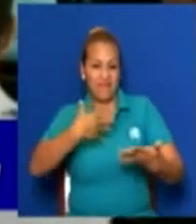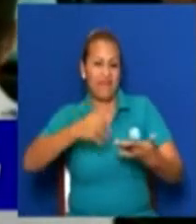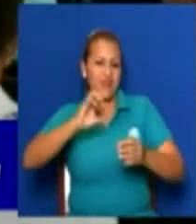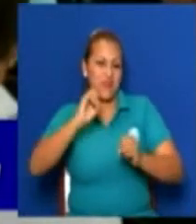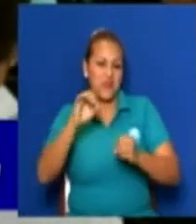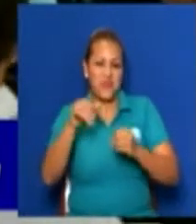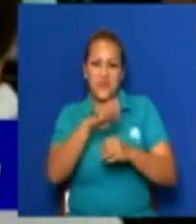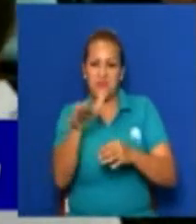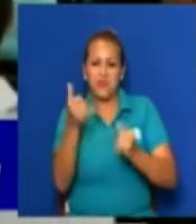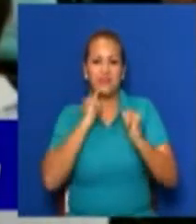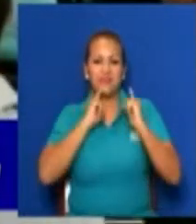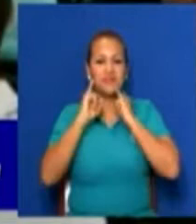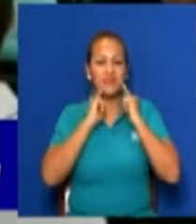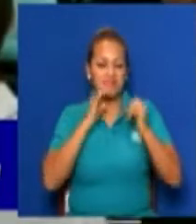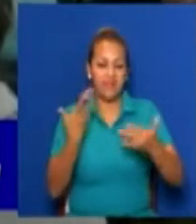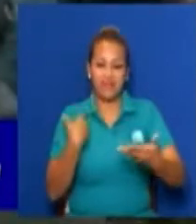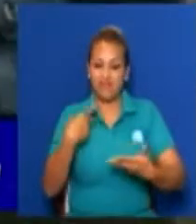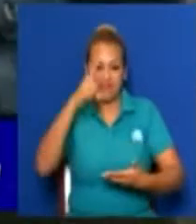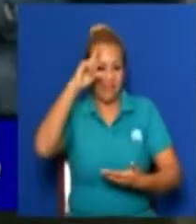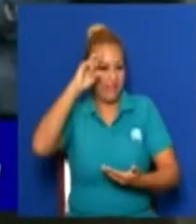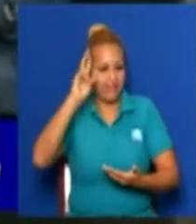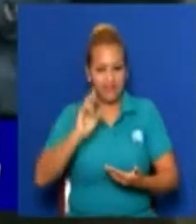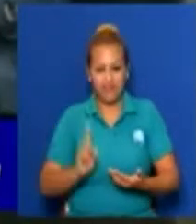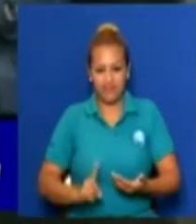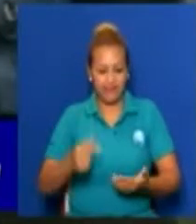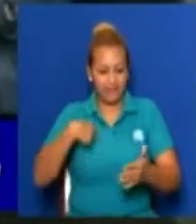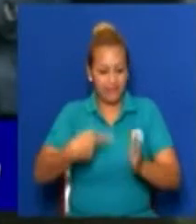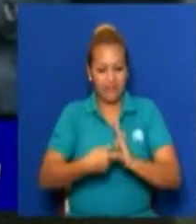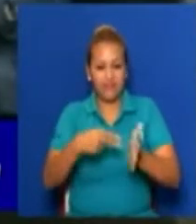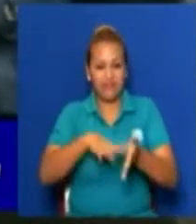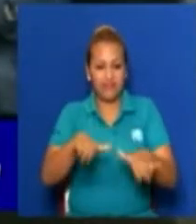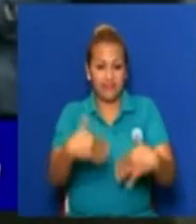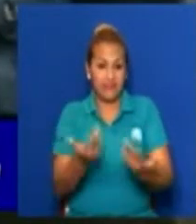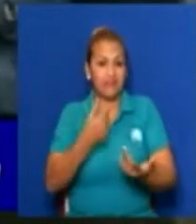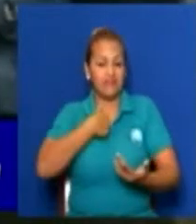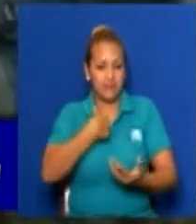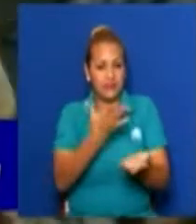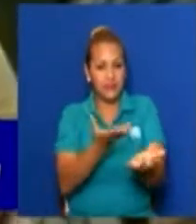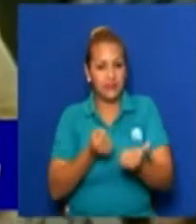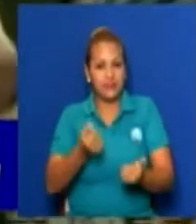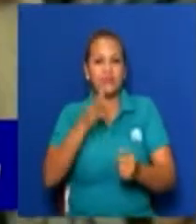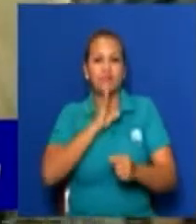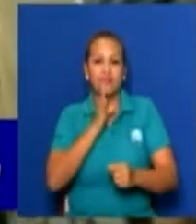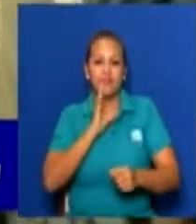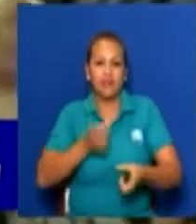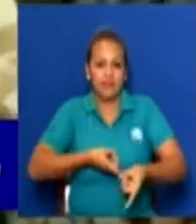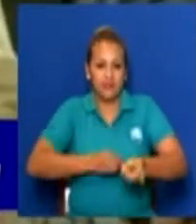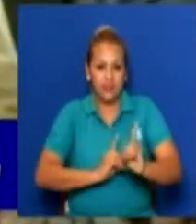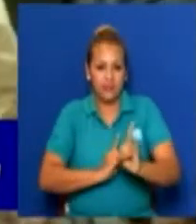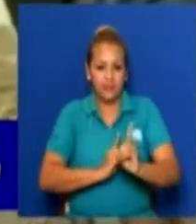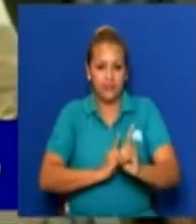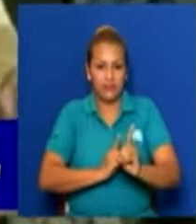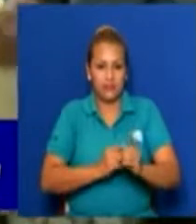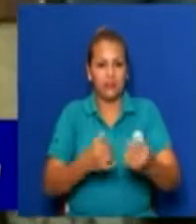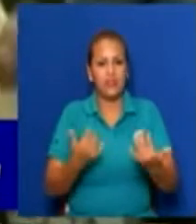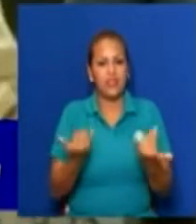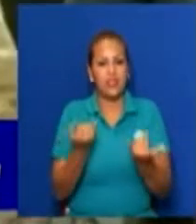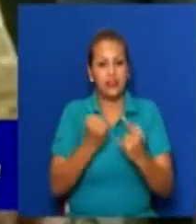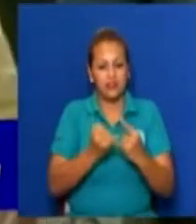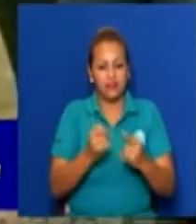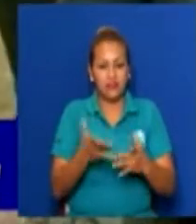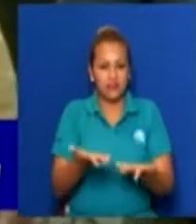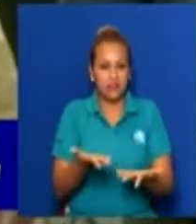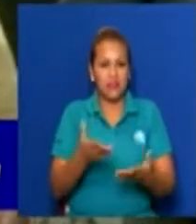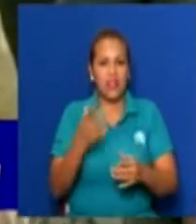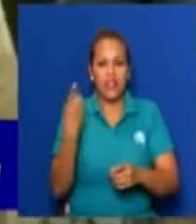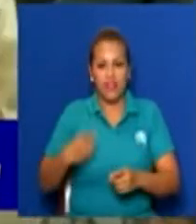esa terminología. Yo prefiero hablar de igualdad, prefiero hablar de los derechos